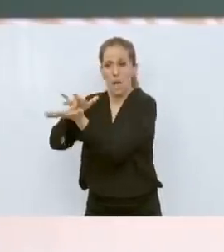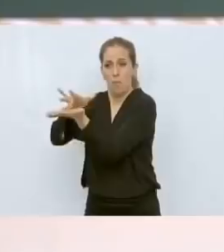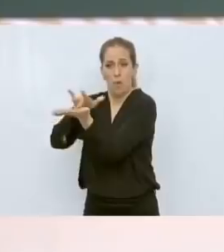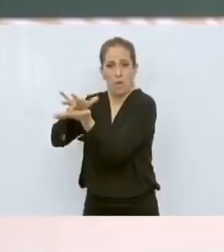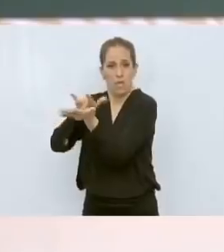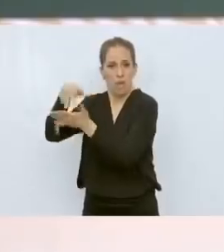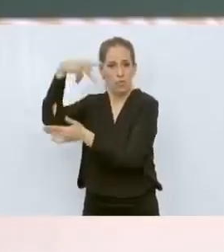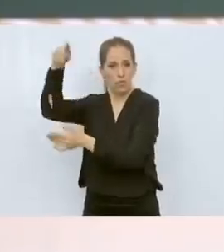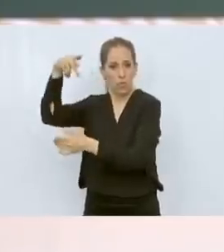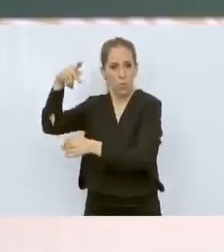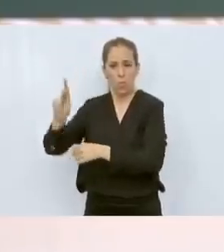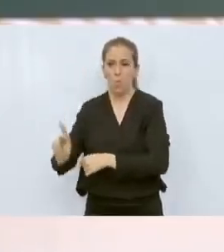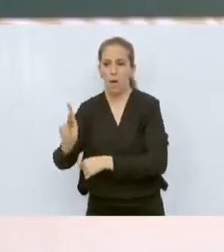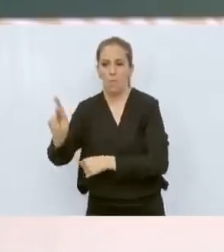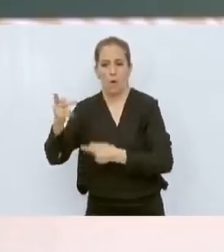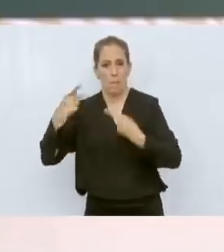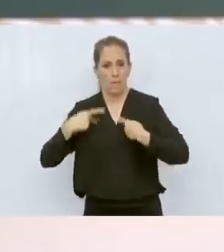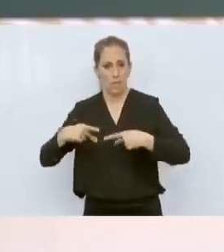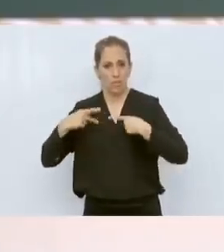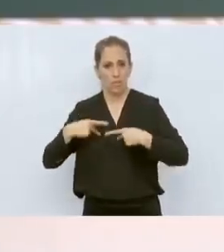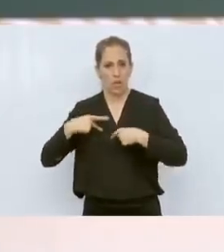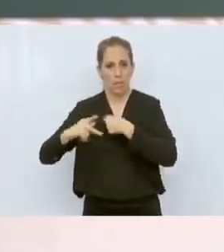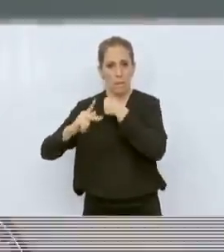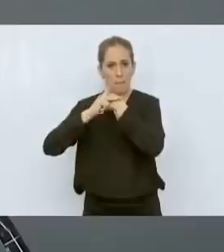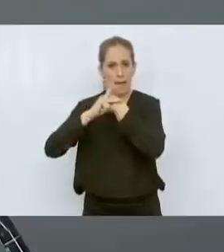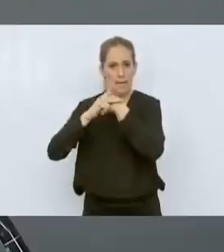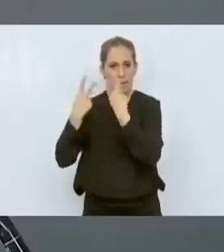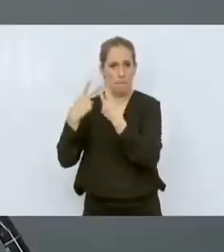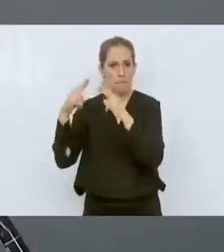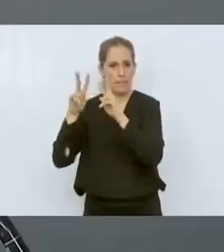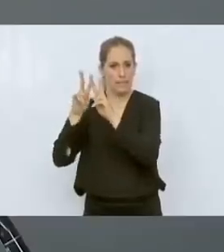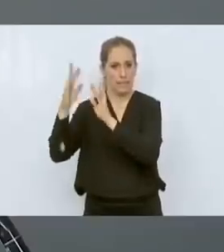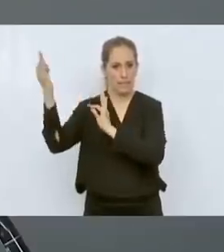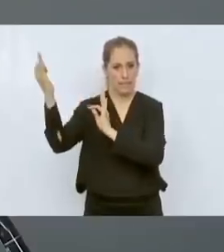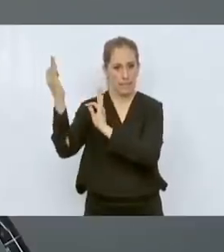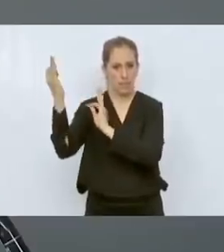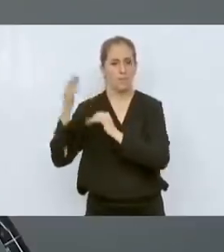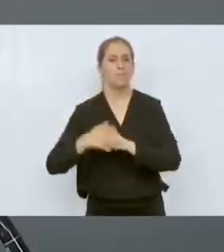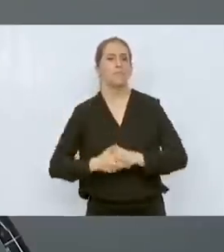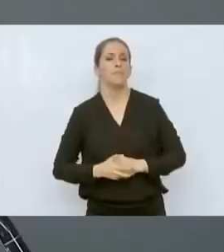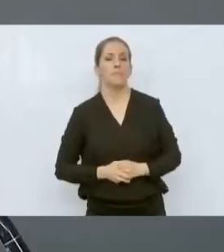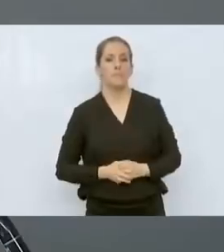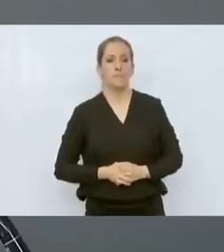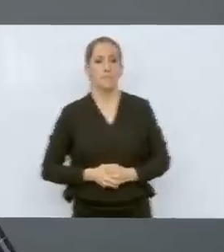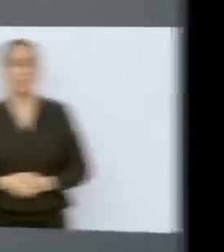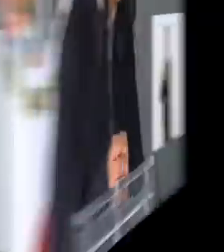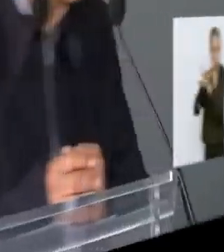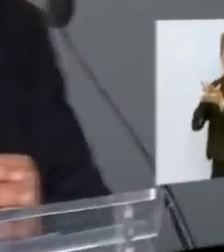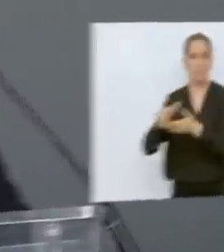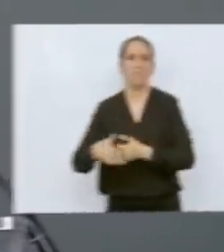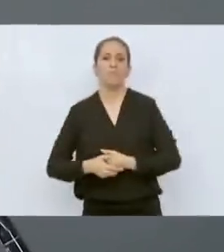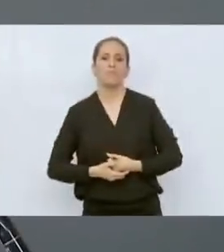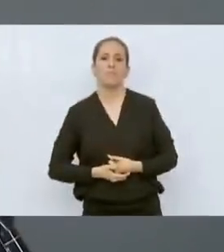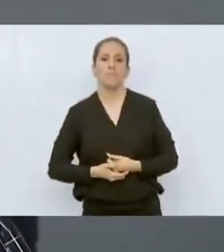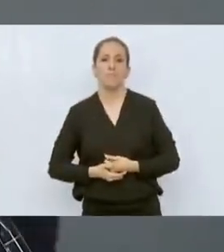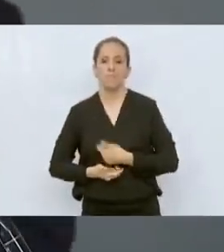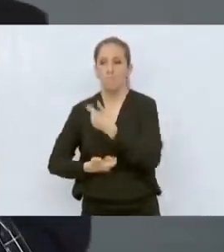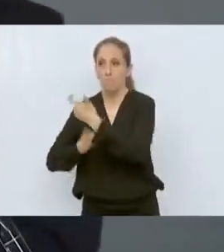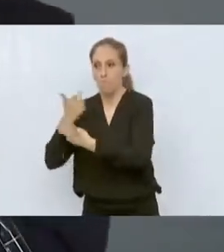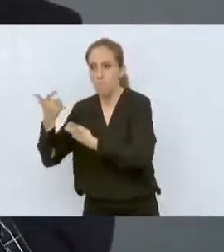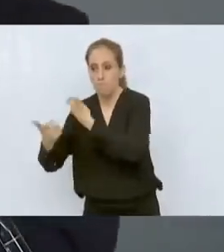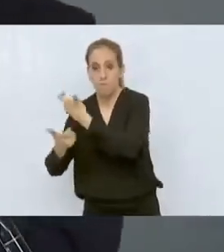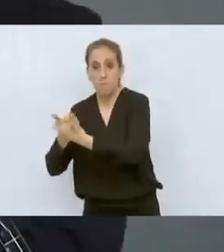de ese país vecino. Entonces, esa derrama económica nos